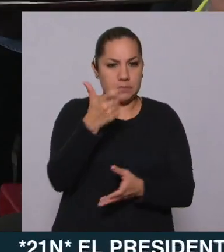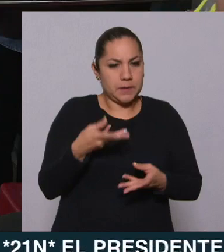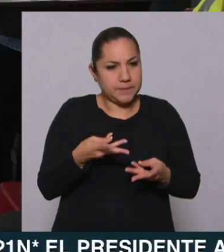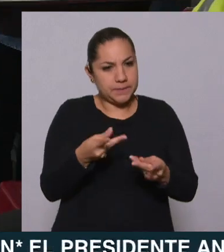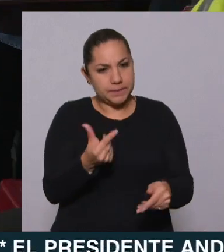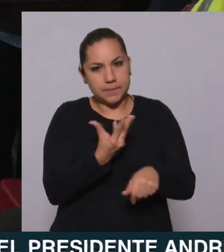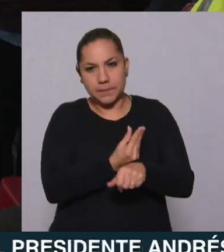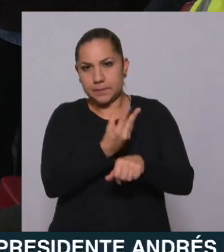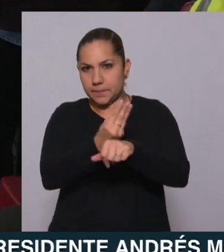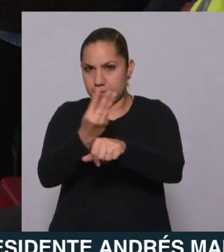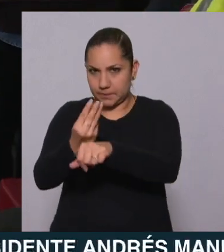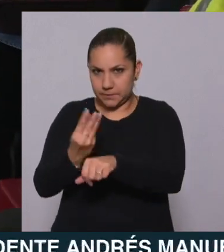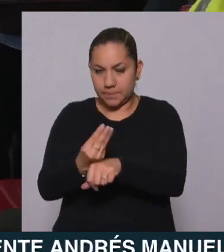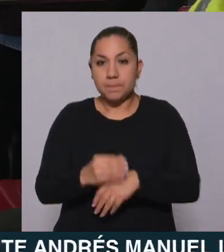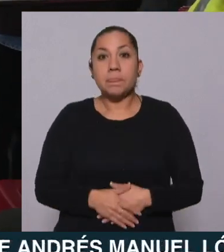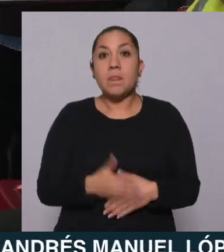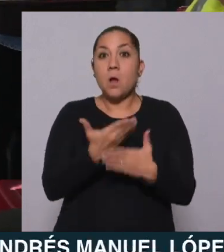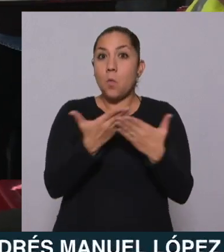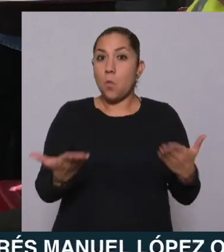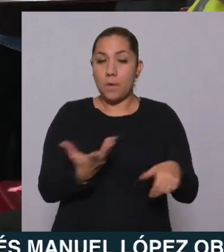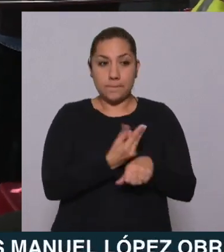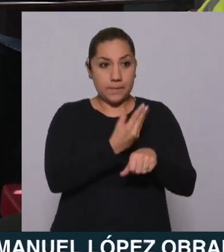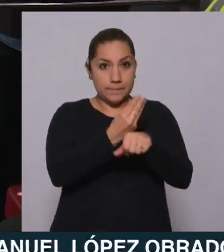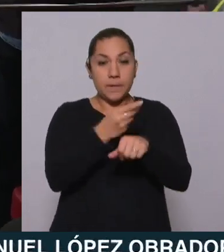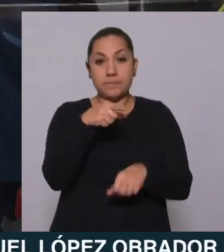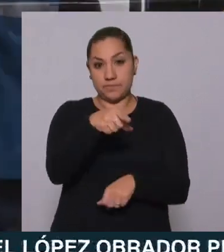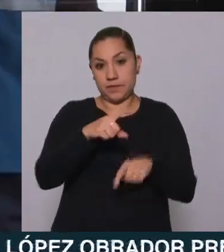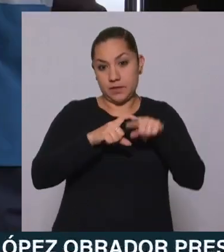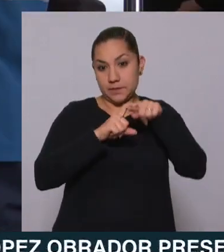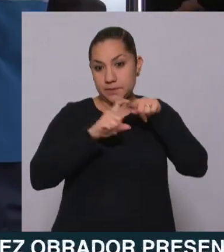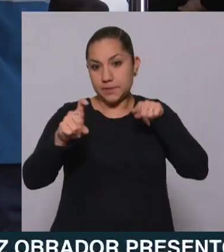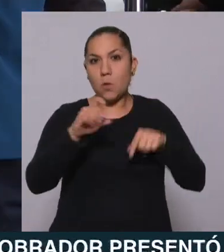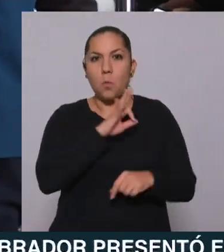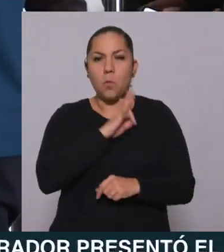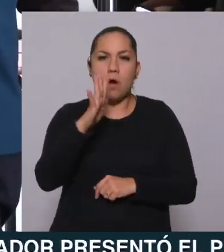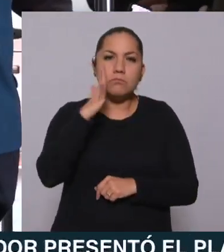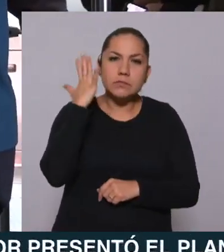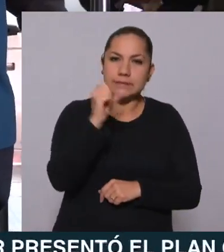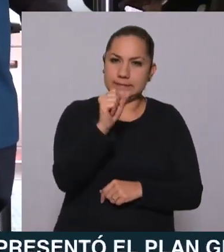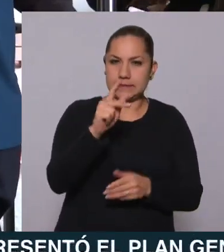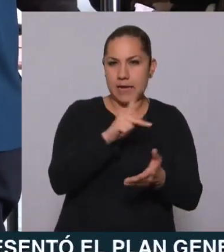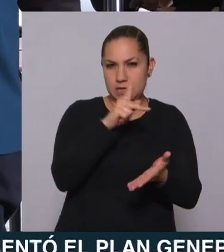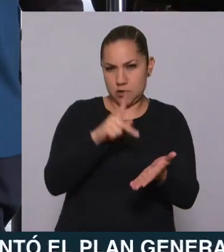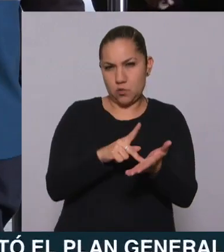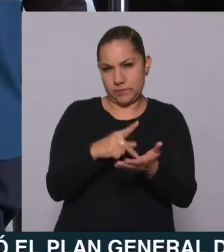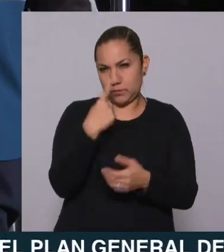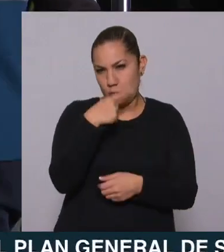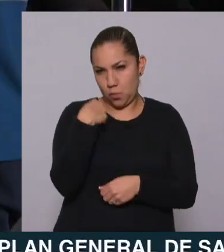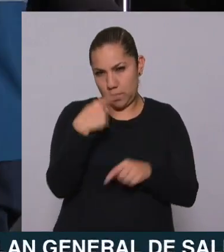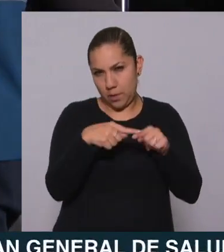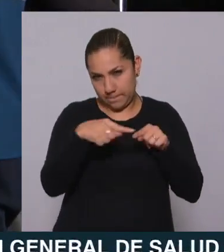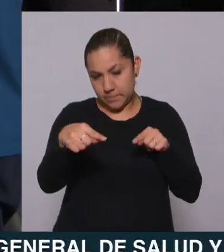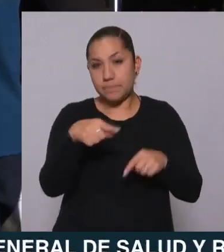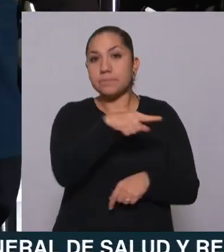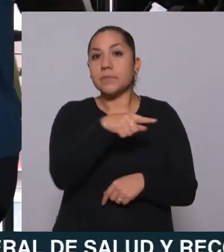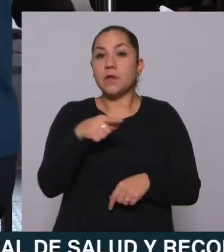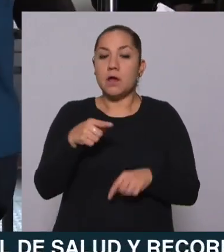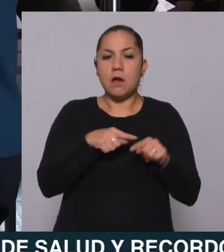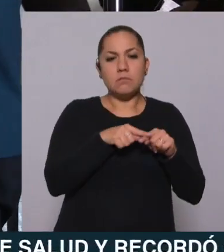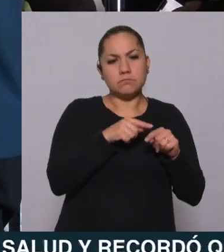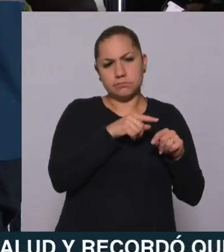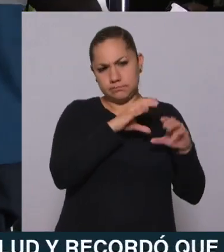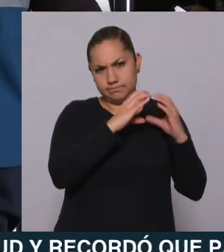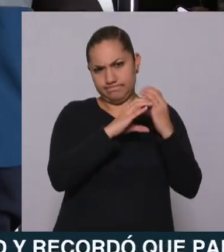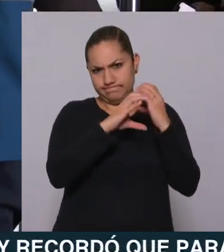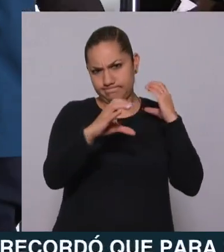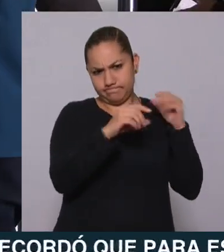la rehabilitación, cada tren puede alcanzar los 60 km/h, pasarán cada 3 minutos y se reduce el tiempo de trayecto